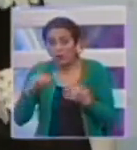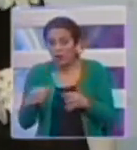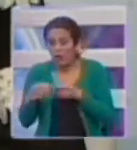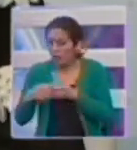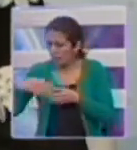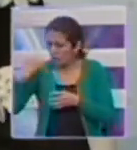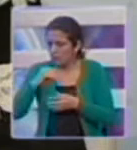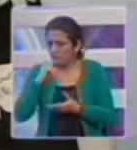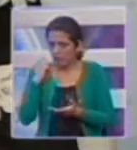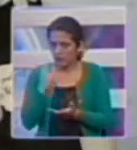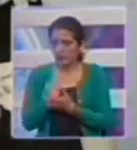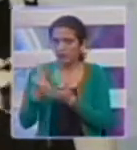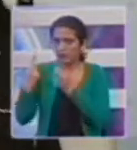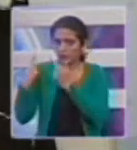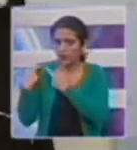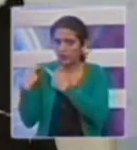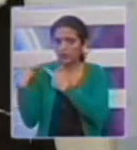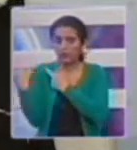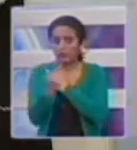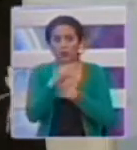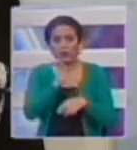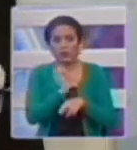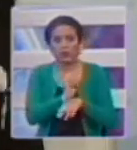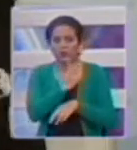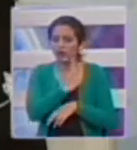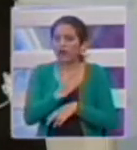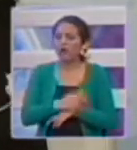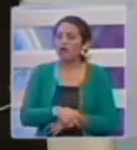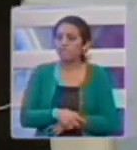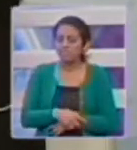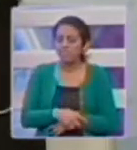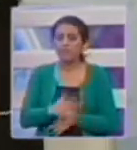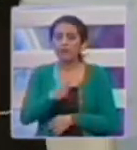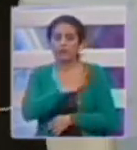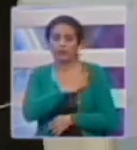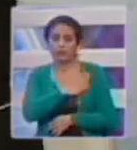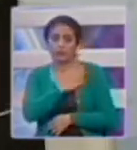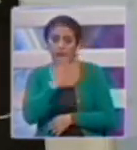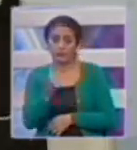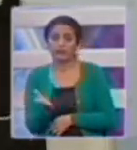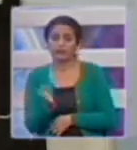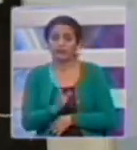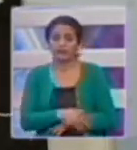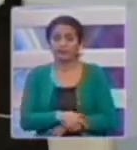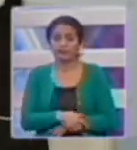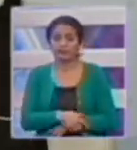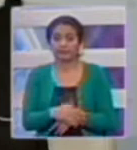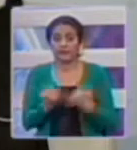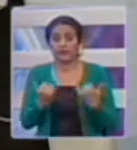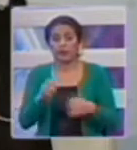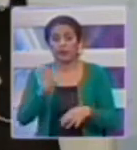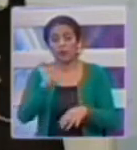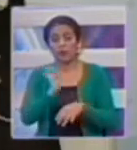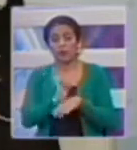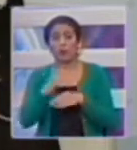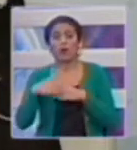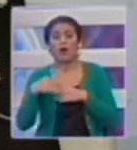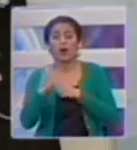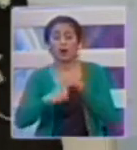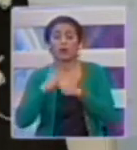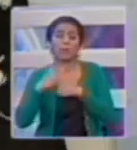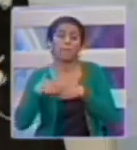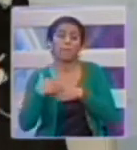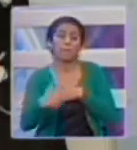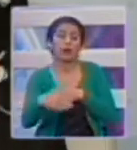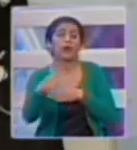construir, le va a ofrecer al Ecuador alternativas para todo eso, para la Asamblea, por supuesto, para lo inmediato, porque el Ecuador va a enfrentar años complicados,